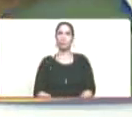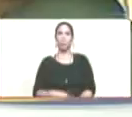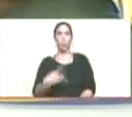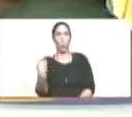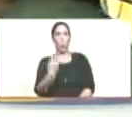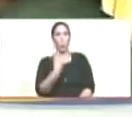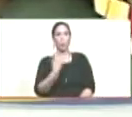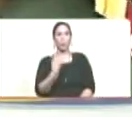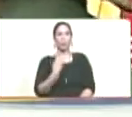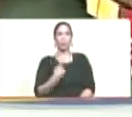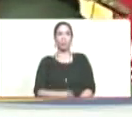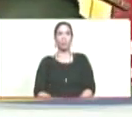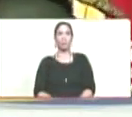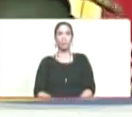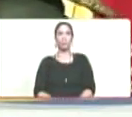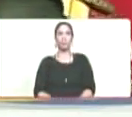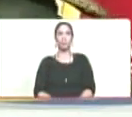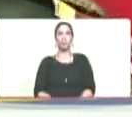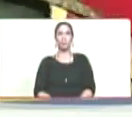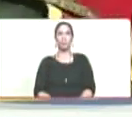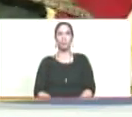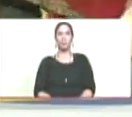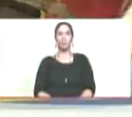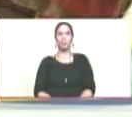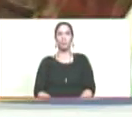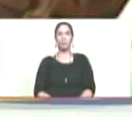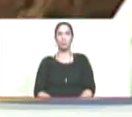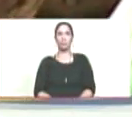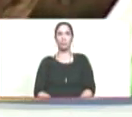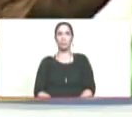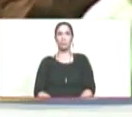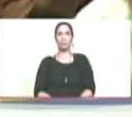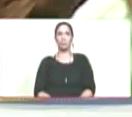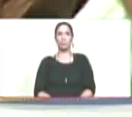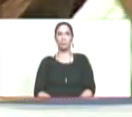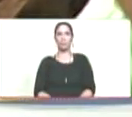única, única, única, única, única.